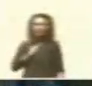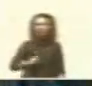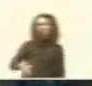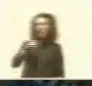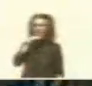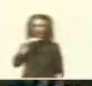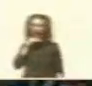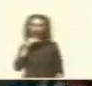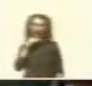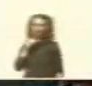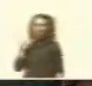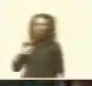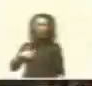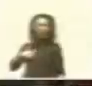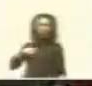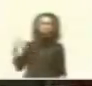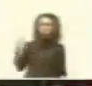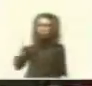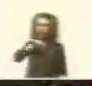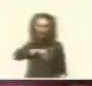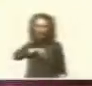cabreado, indignado,